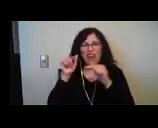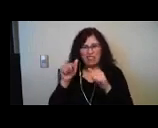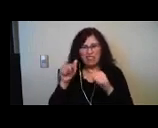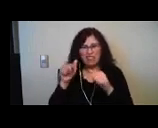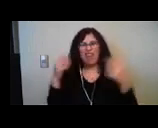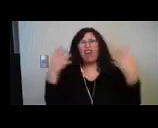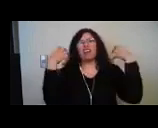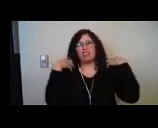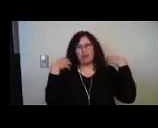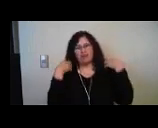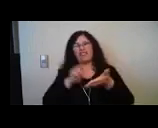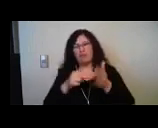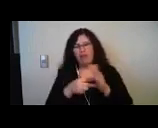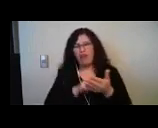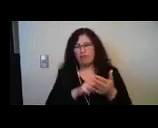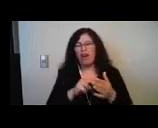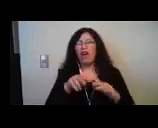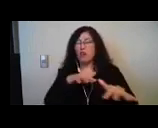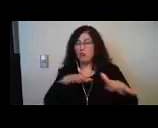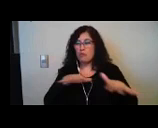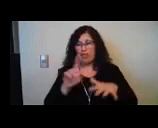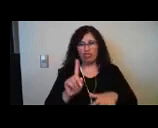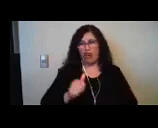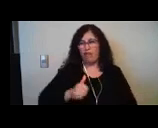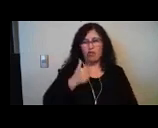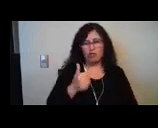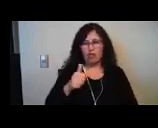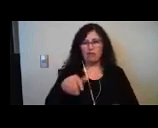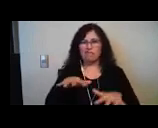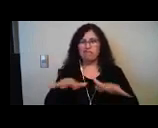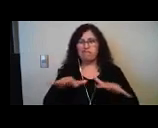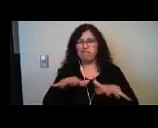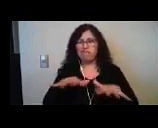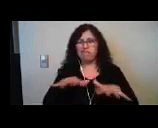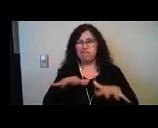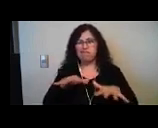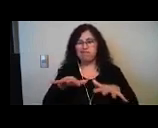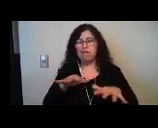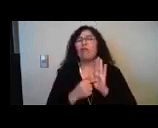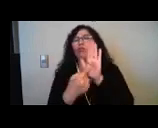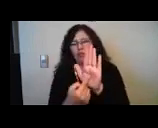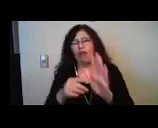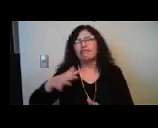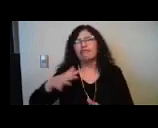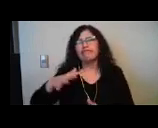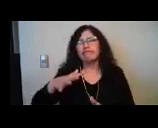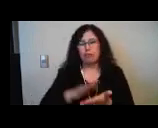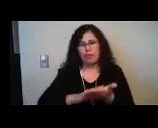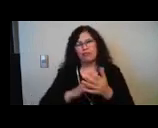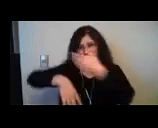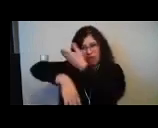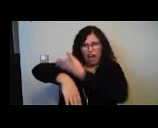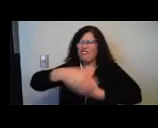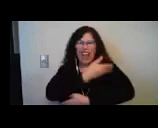en definitiva estos movimientos involuntarios a nivel de extremidades superiores, predominantemente, ¿ya?